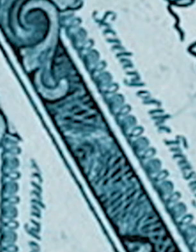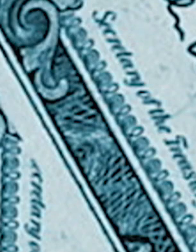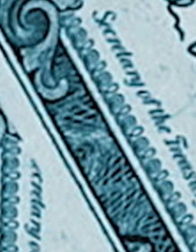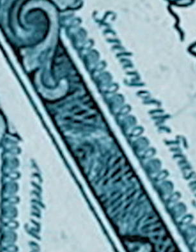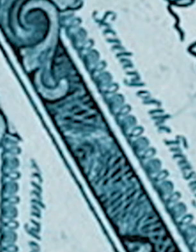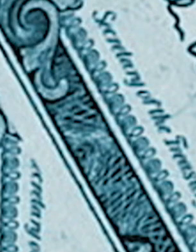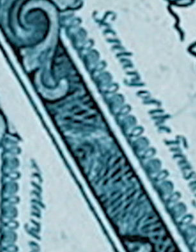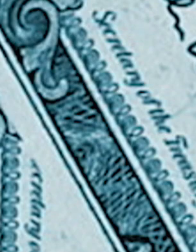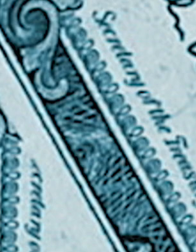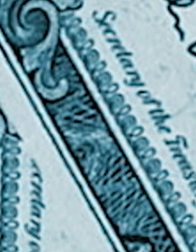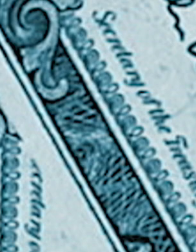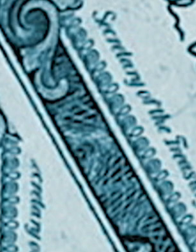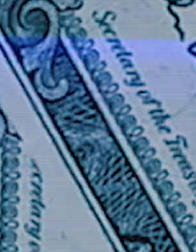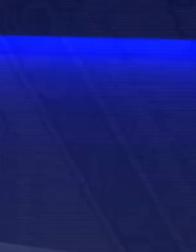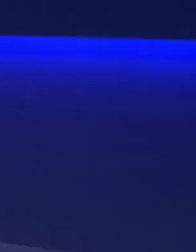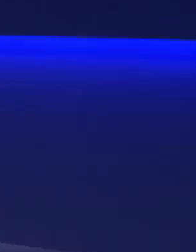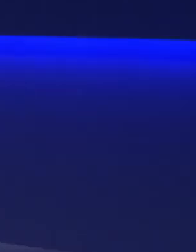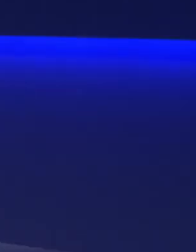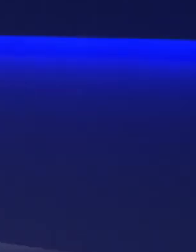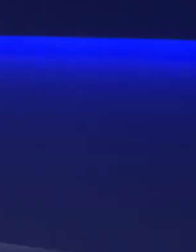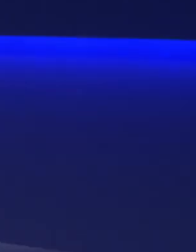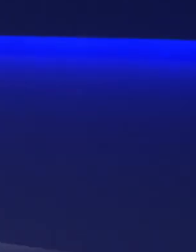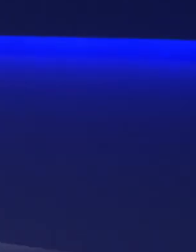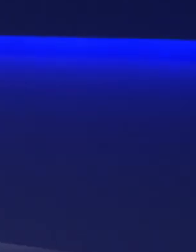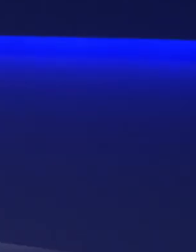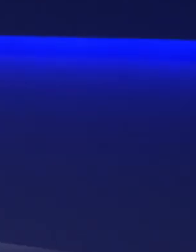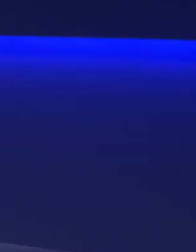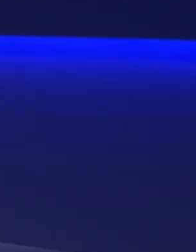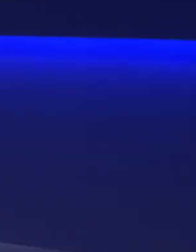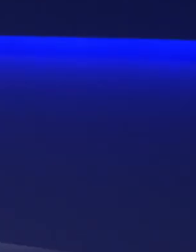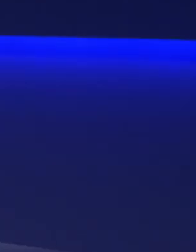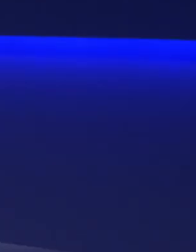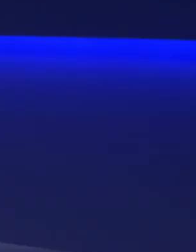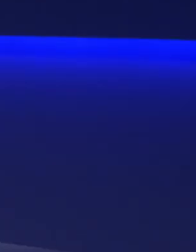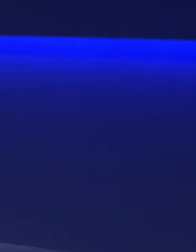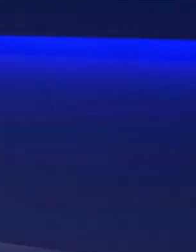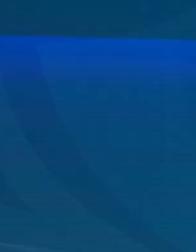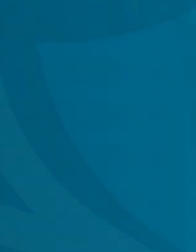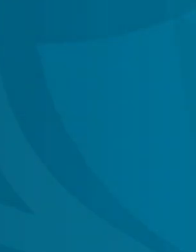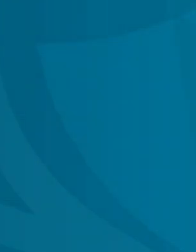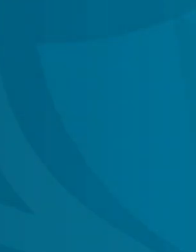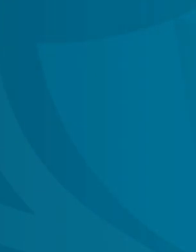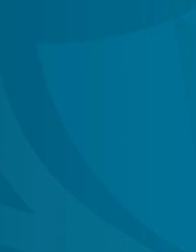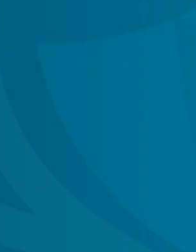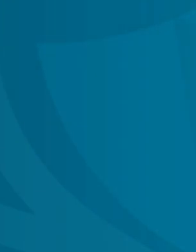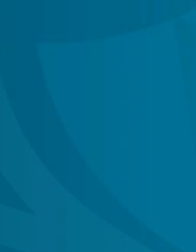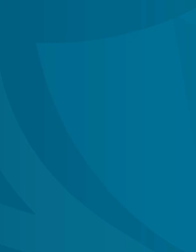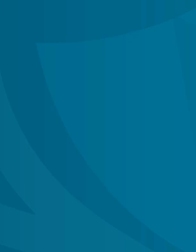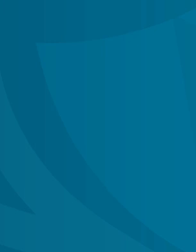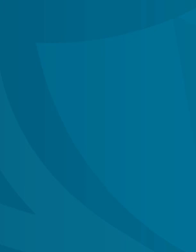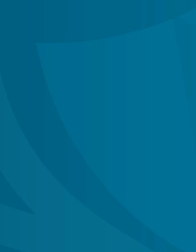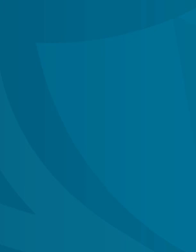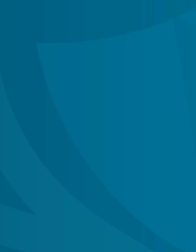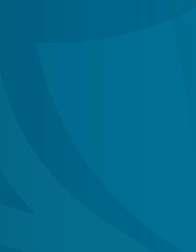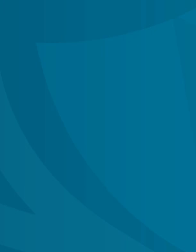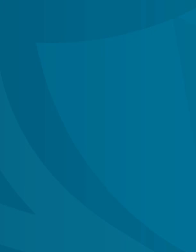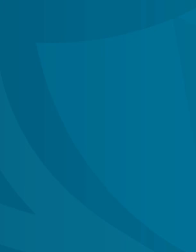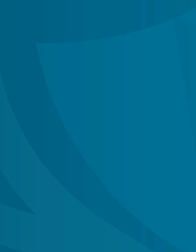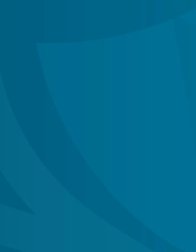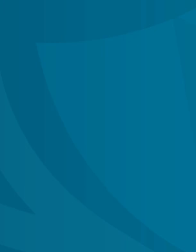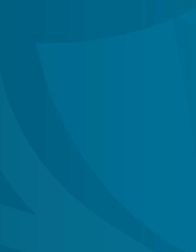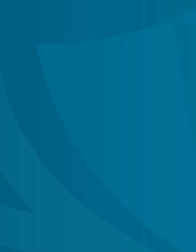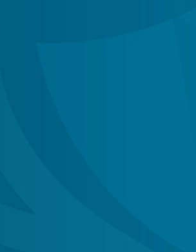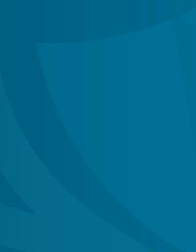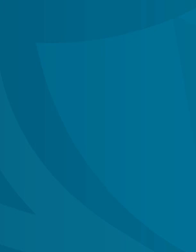Presenta el tipo de cambio. A las 7 de la noche con 18 minutos repasamos en pantalla cómo cierra